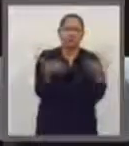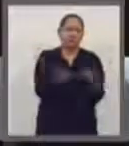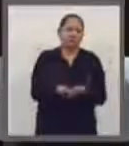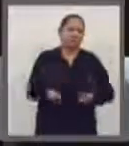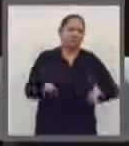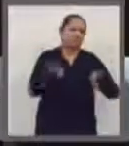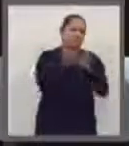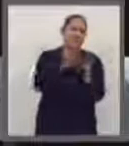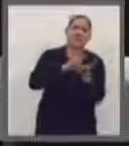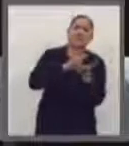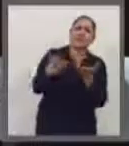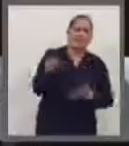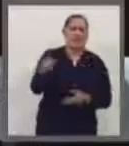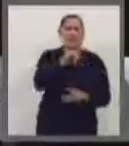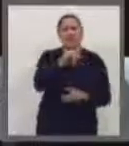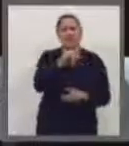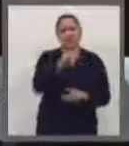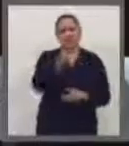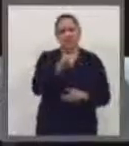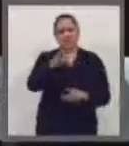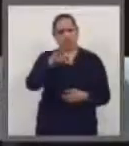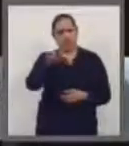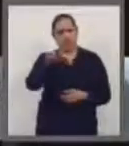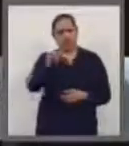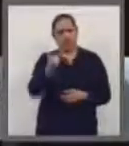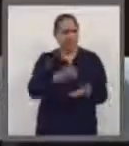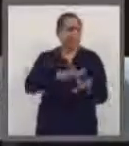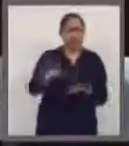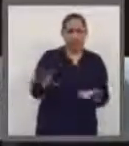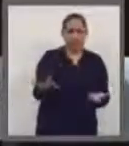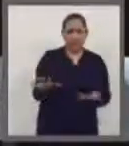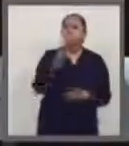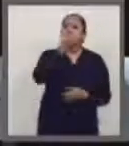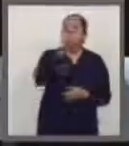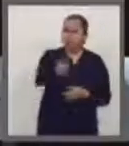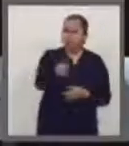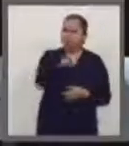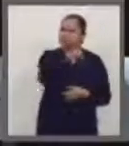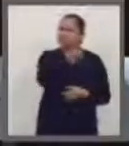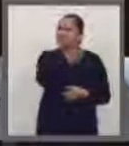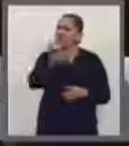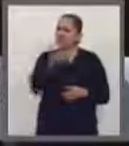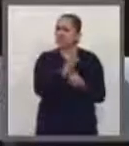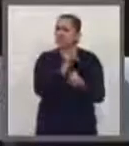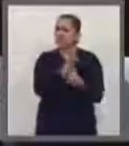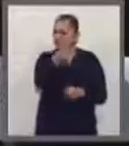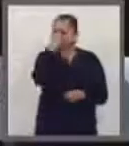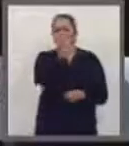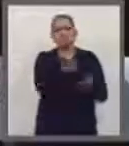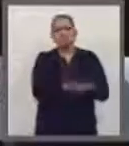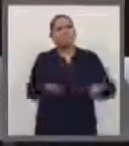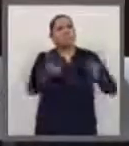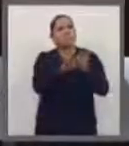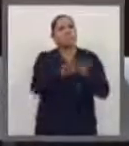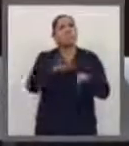pero también es importante porque vamos a señalar un 18 de